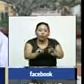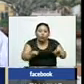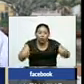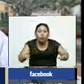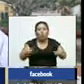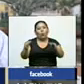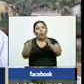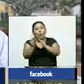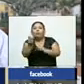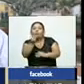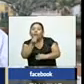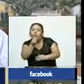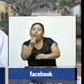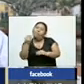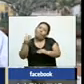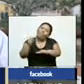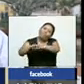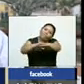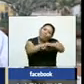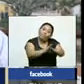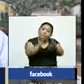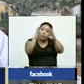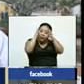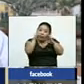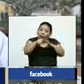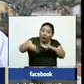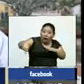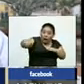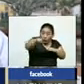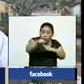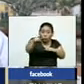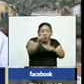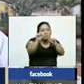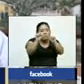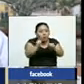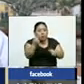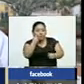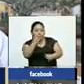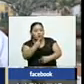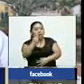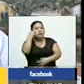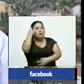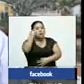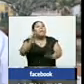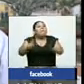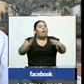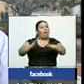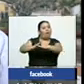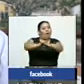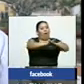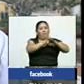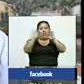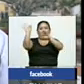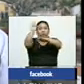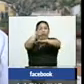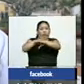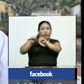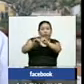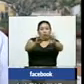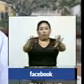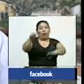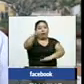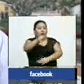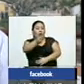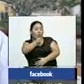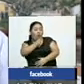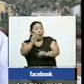de la tercera edad, por lo que hacemos un llamado también a todas las personas a que puedan tomar cartas en el asunto para evitar el contagio de esta enfermedad. Este es